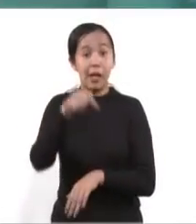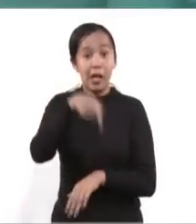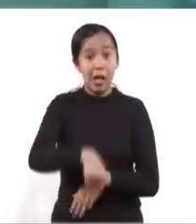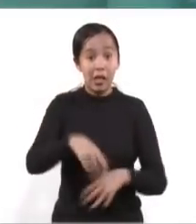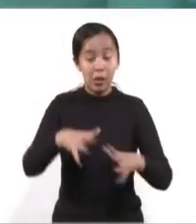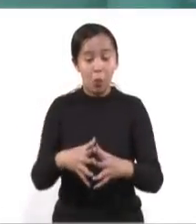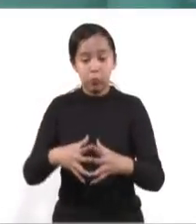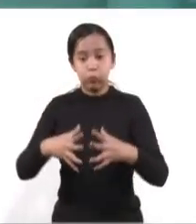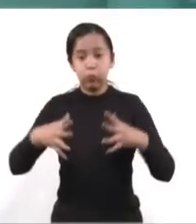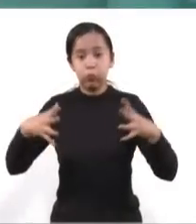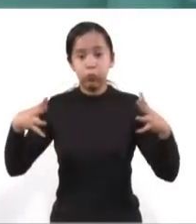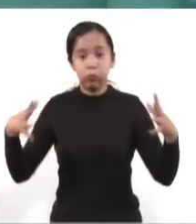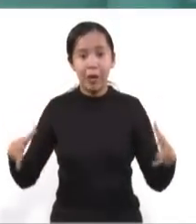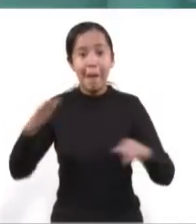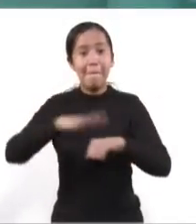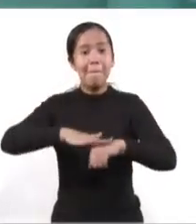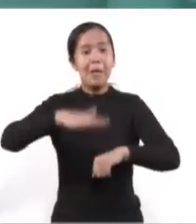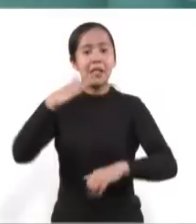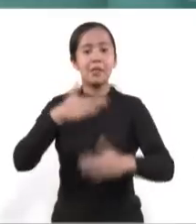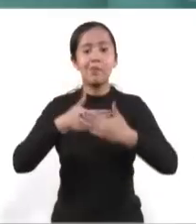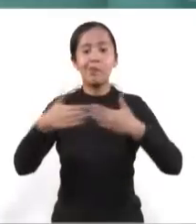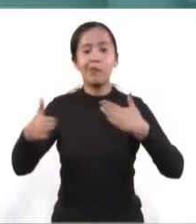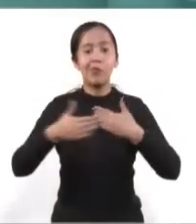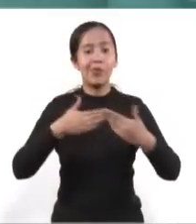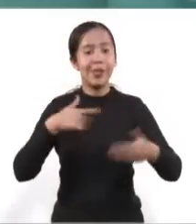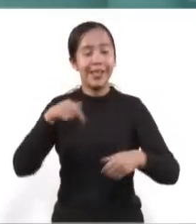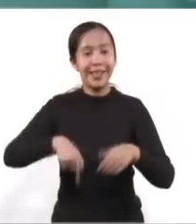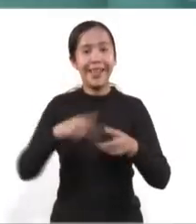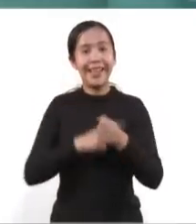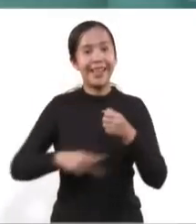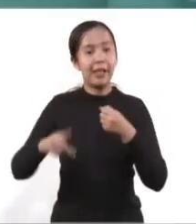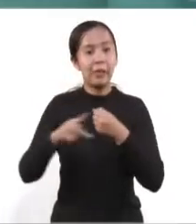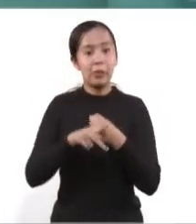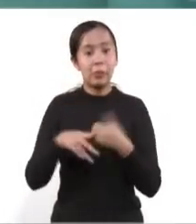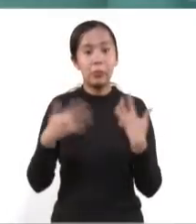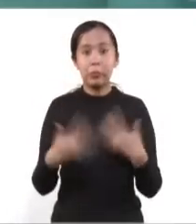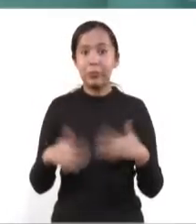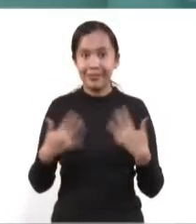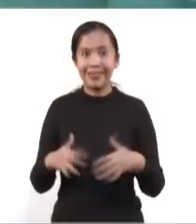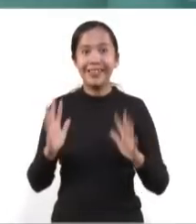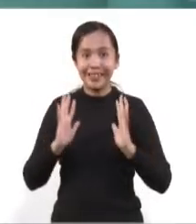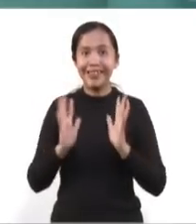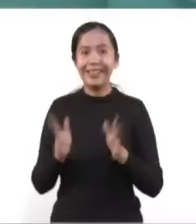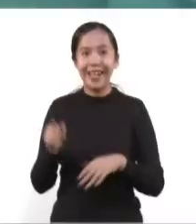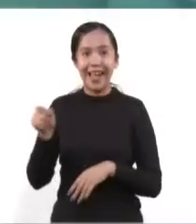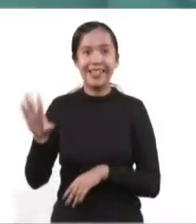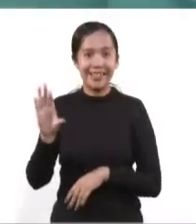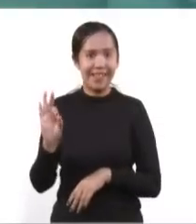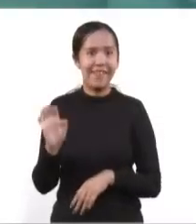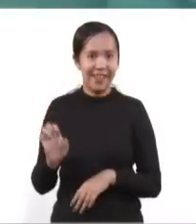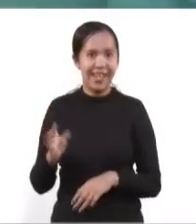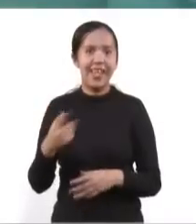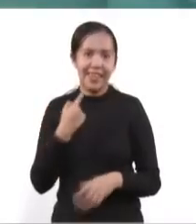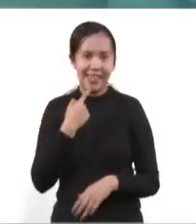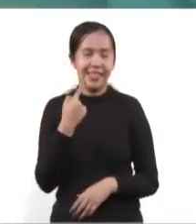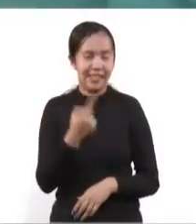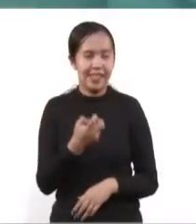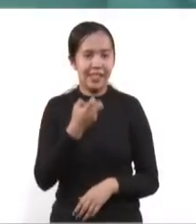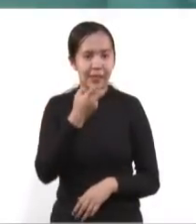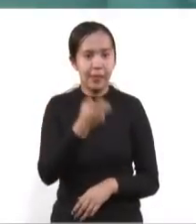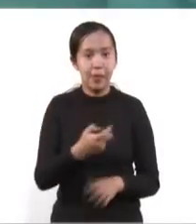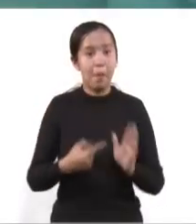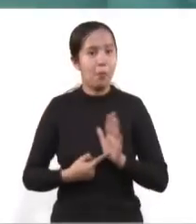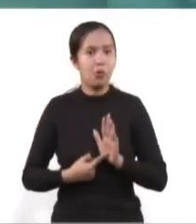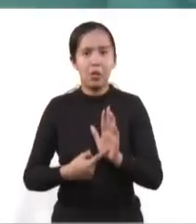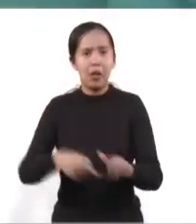grande y más moderna del país en su tipo. Nos lo acaba de confirmar la Comisión Federal de Electricidad. Es la